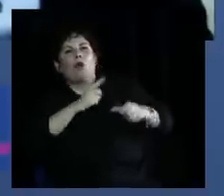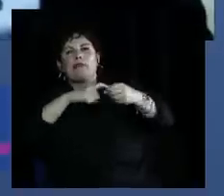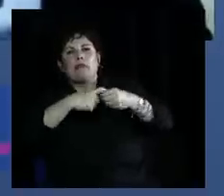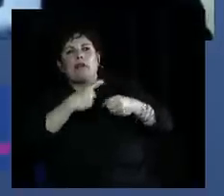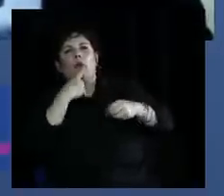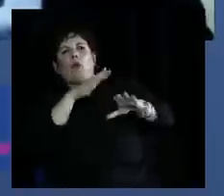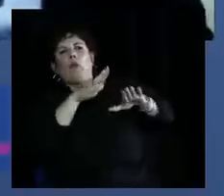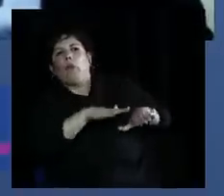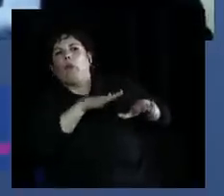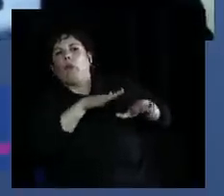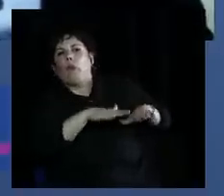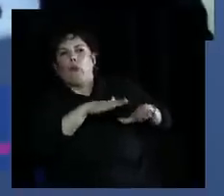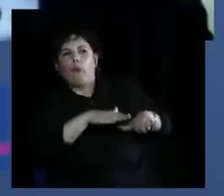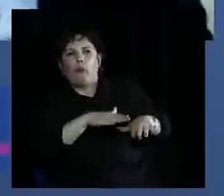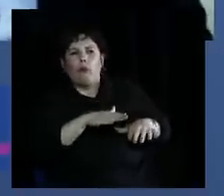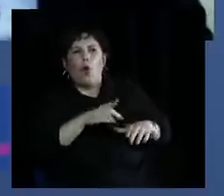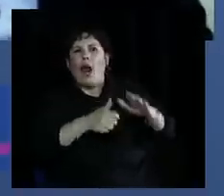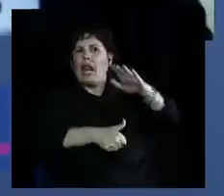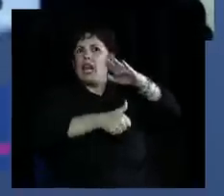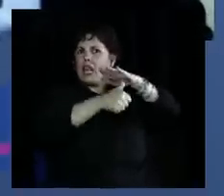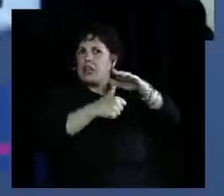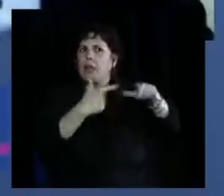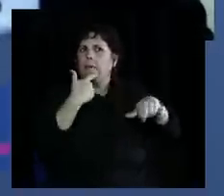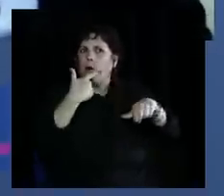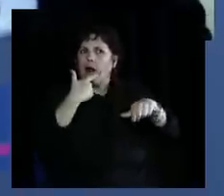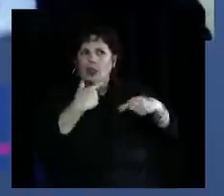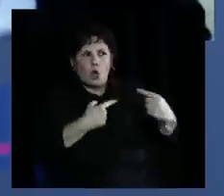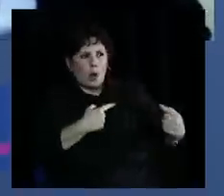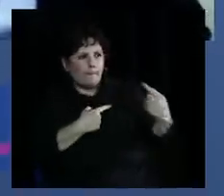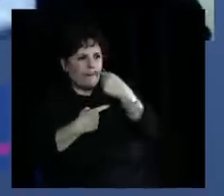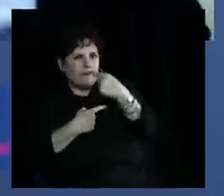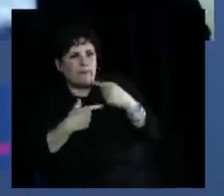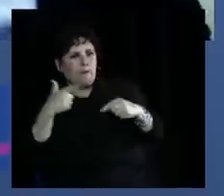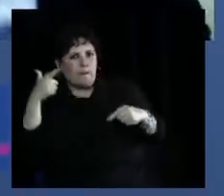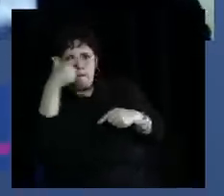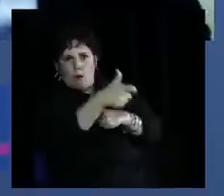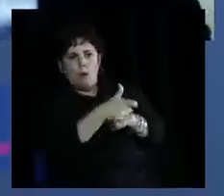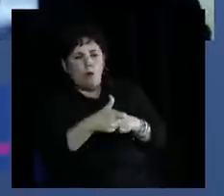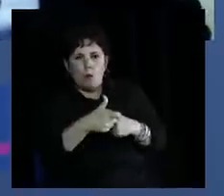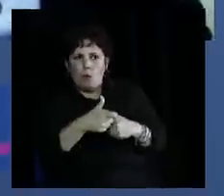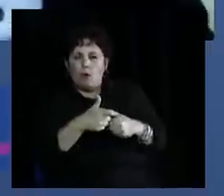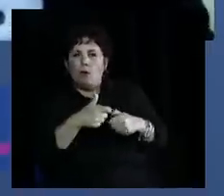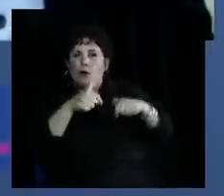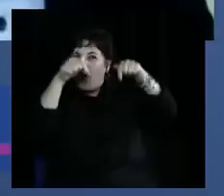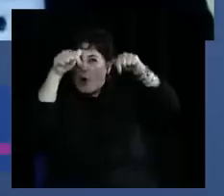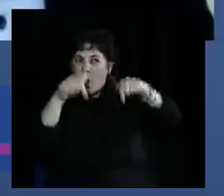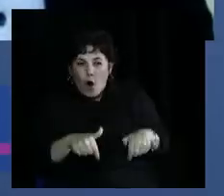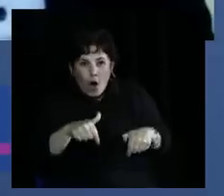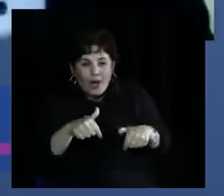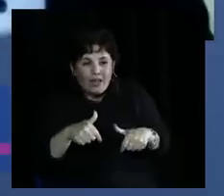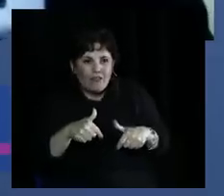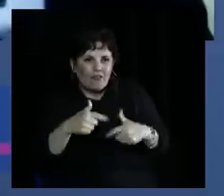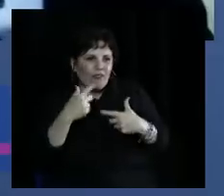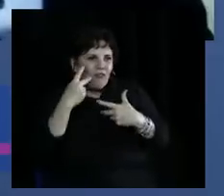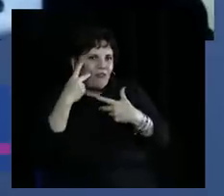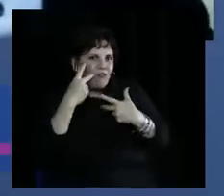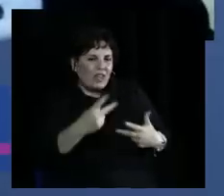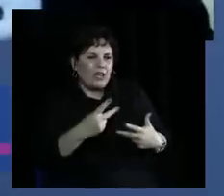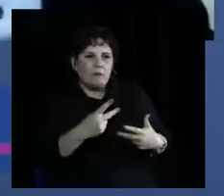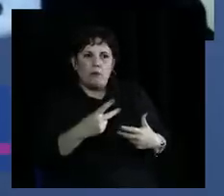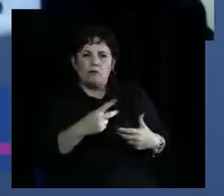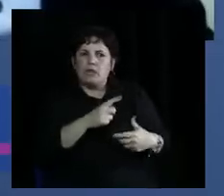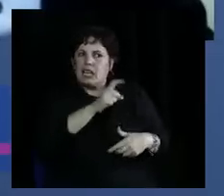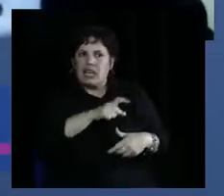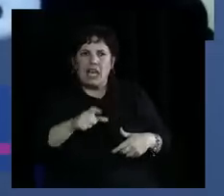sindical, a muchos líderes políticos de oposición que fueron asesinados, hoy estamos viendo una